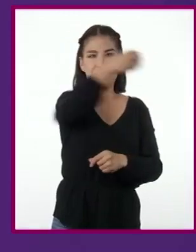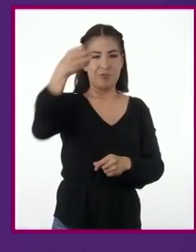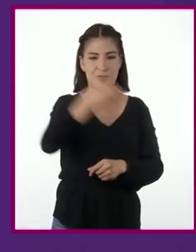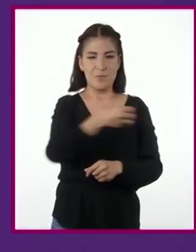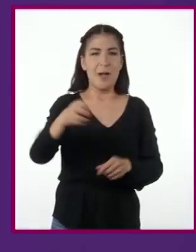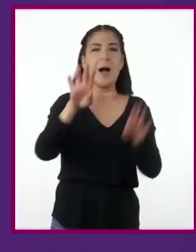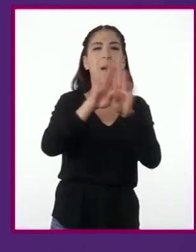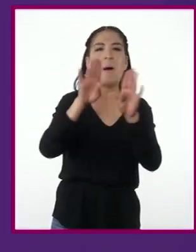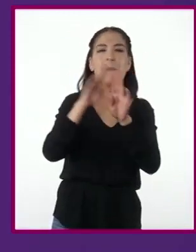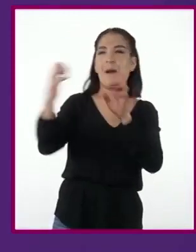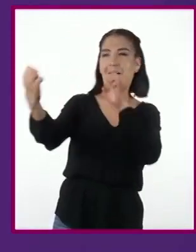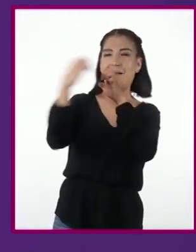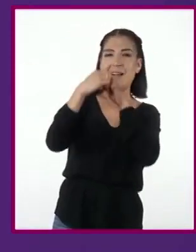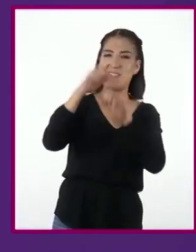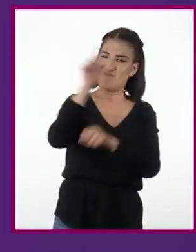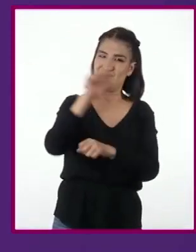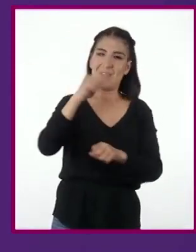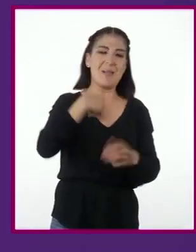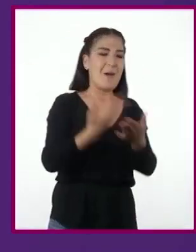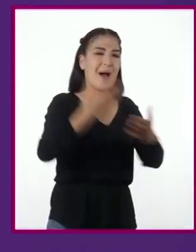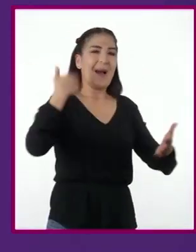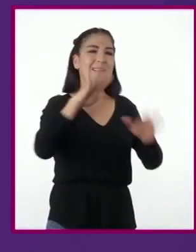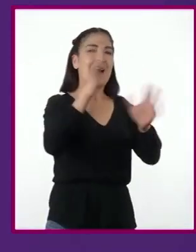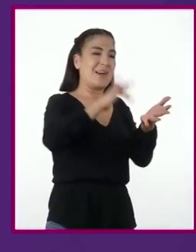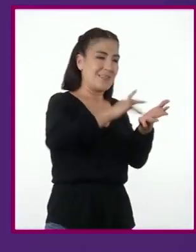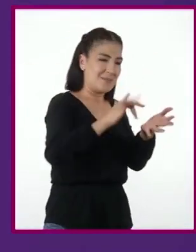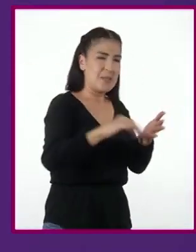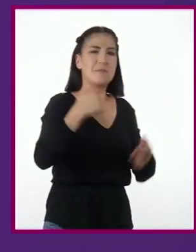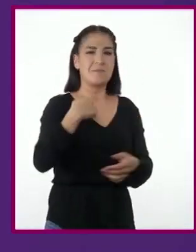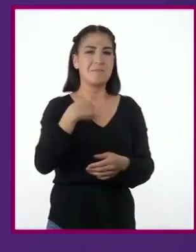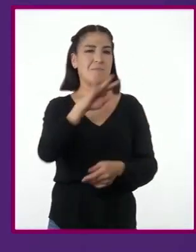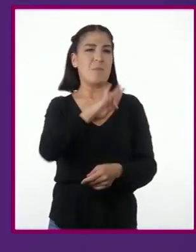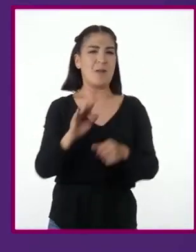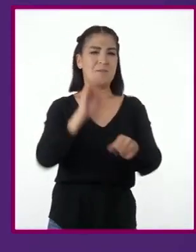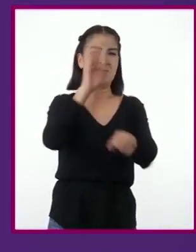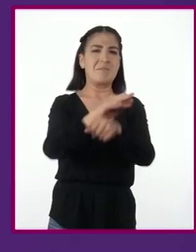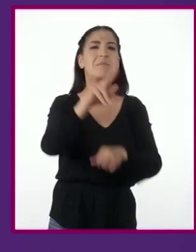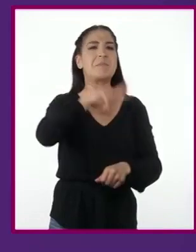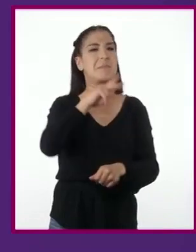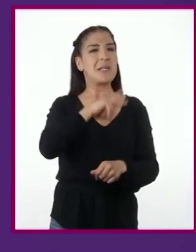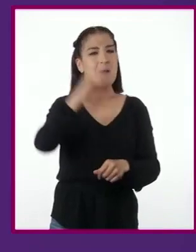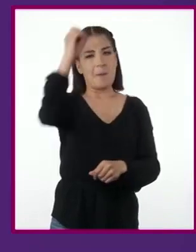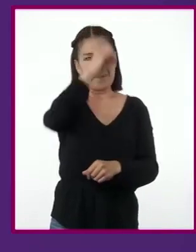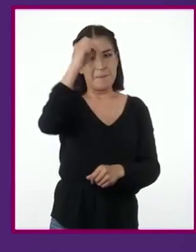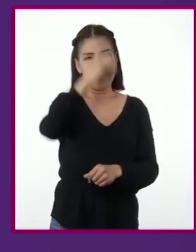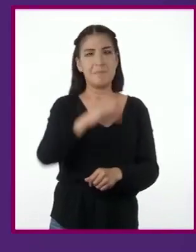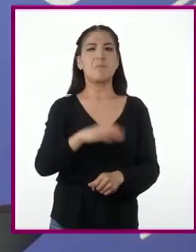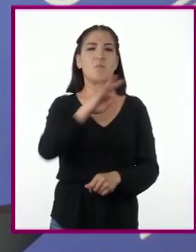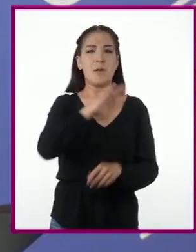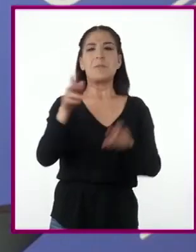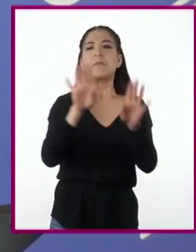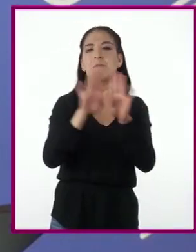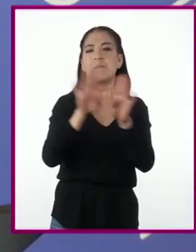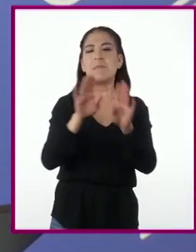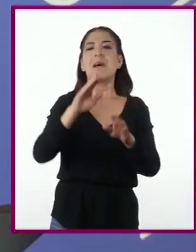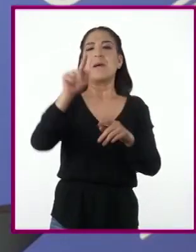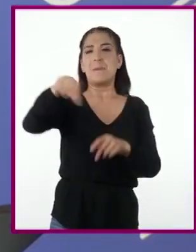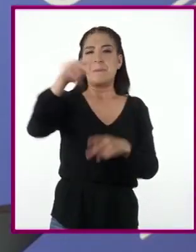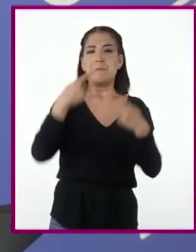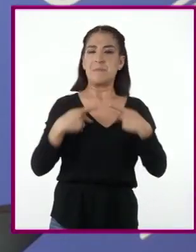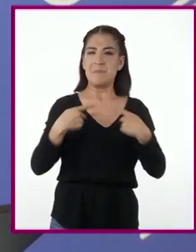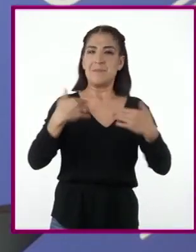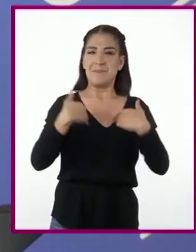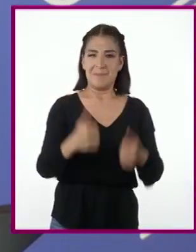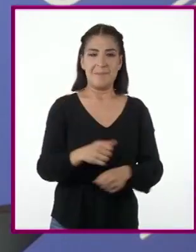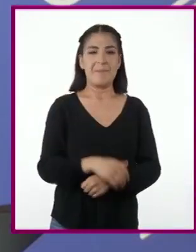engañan fácilmente porque tenemos bases para defender nuestra opinión y hasta para convencer a los demás. Un